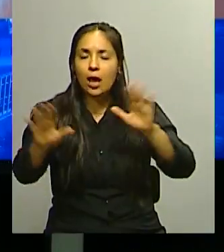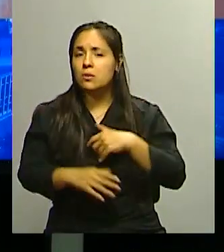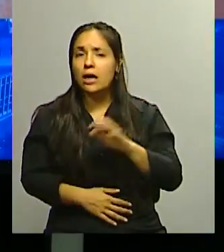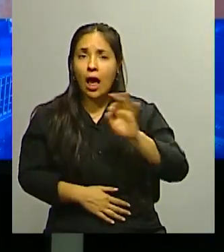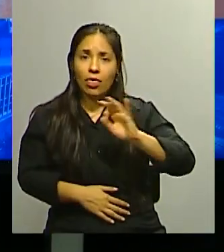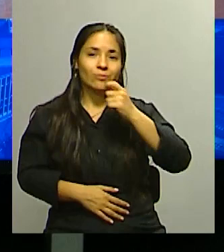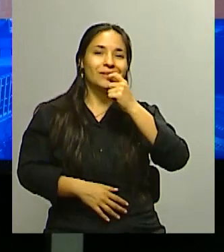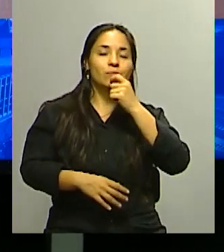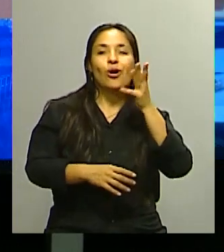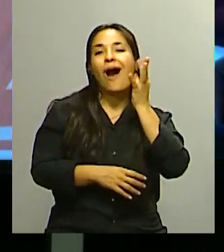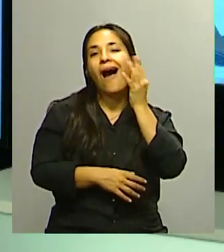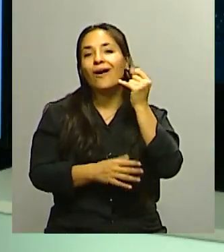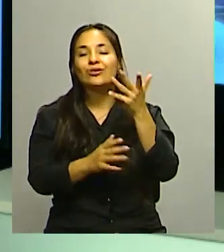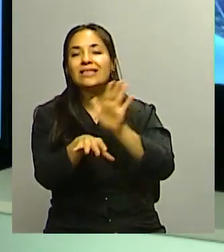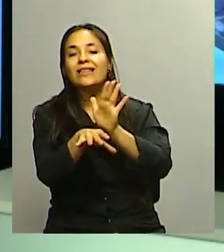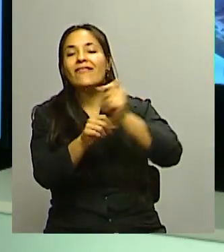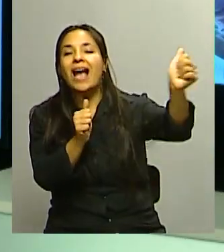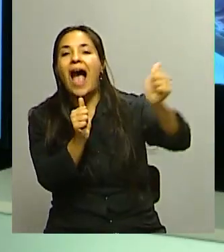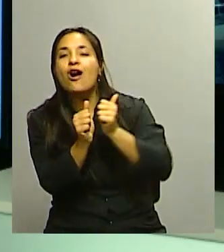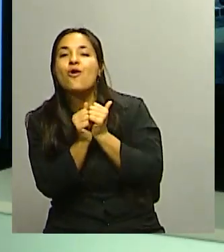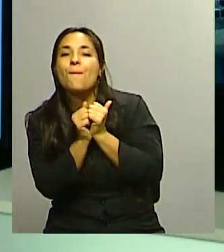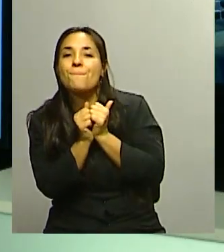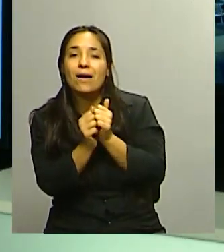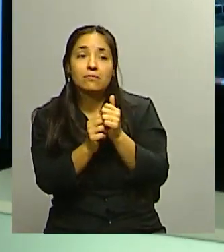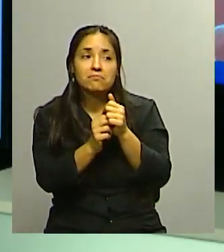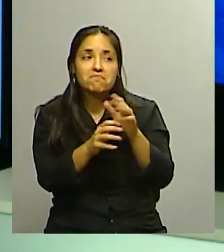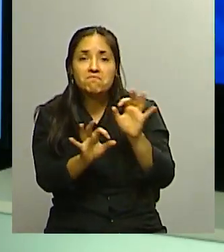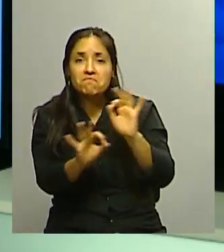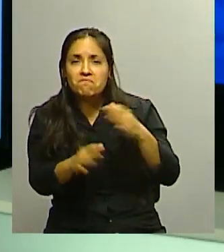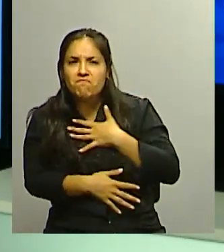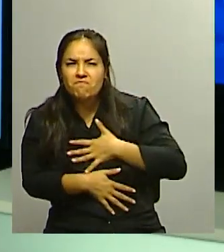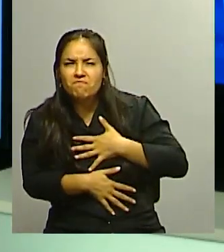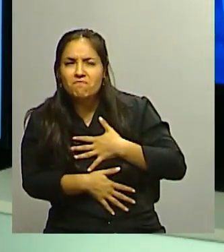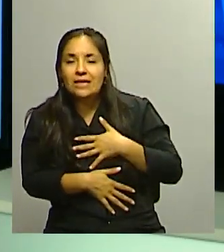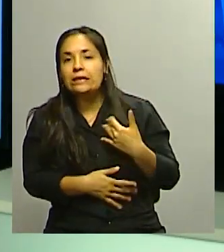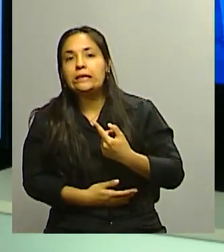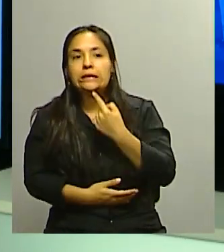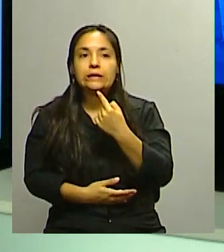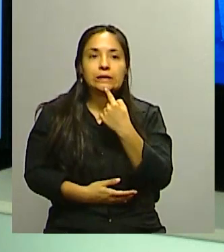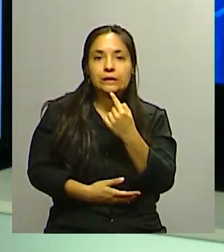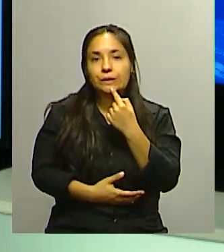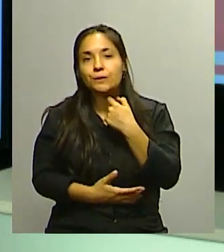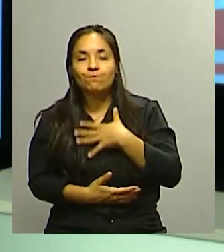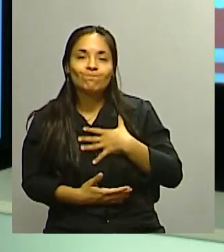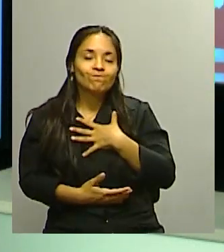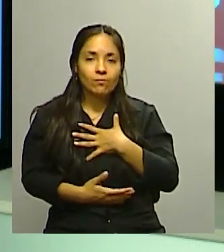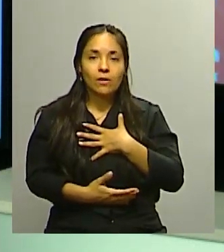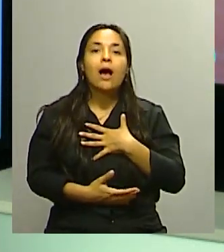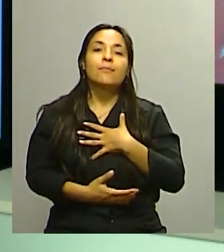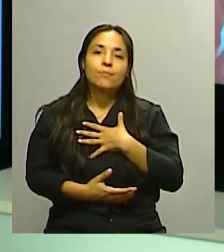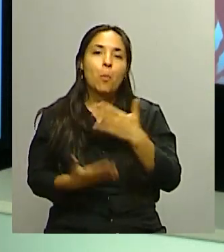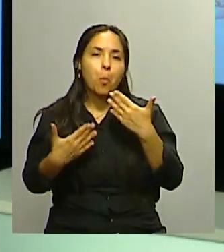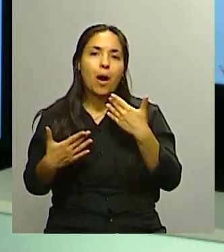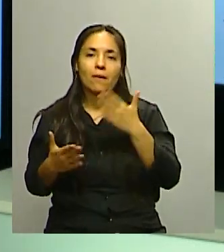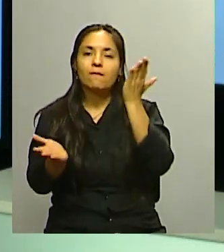tiene que ver a veces con una cuestión de contención que necesita, y ahí aparecen las dudas. Entonces, en ese caso pueden ir a